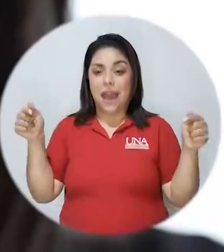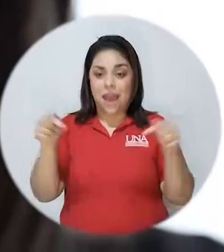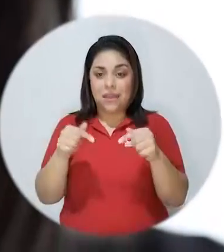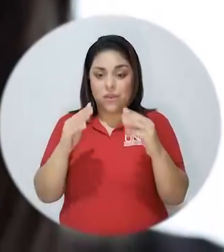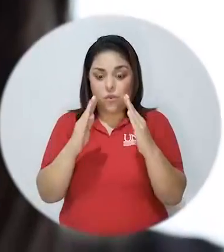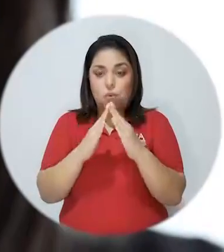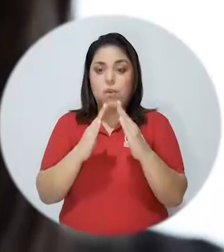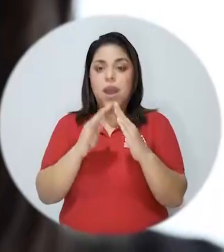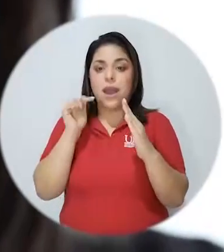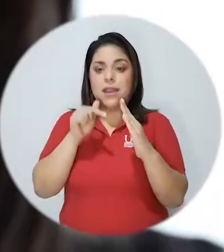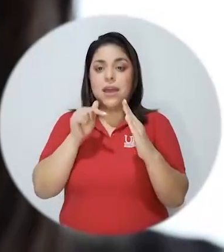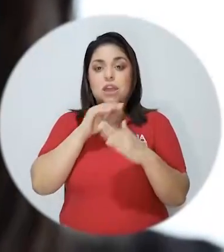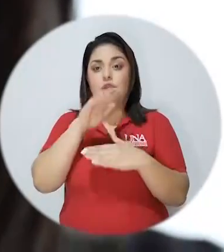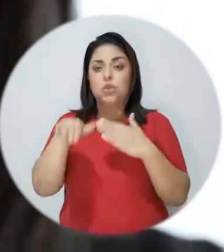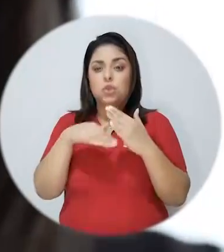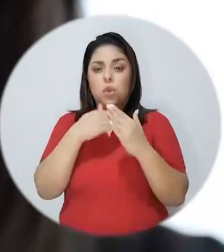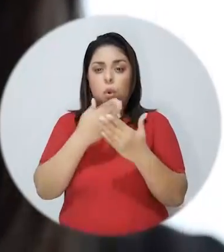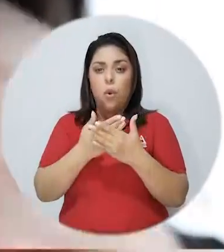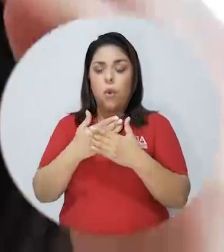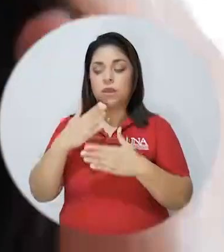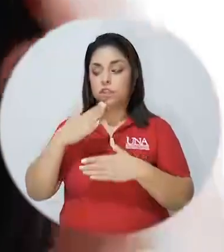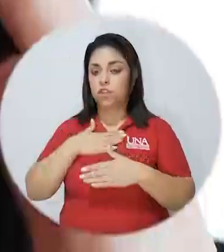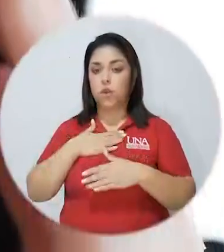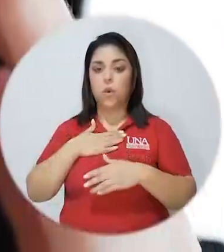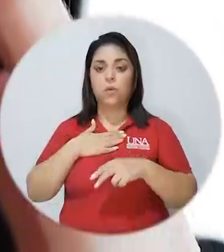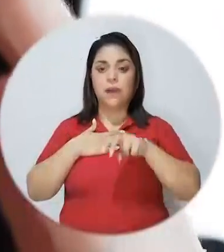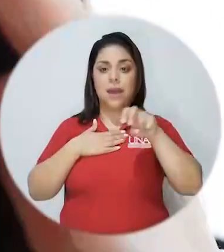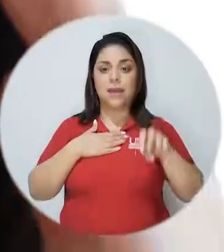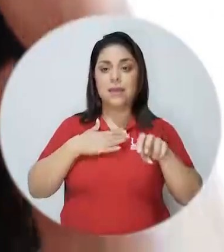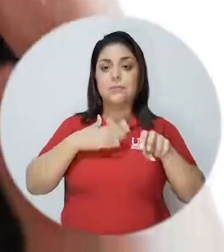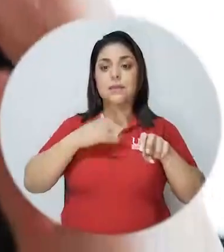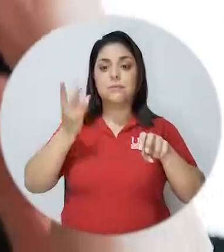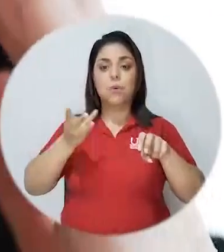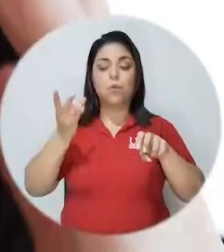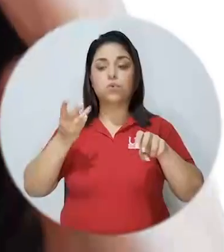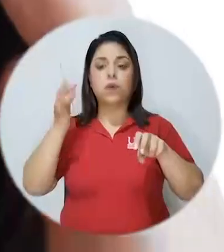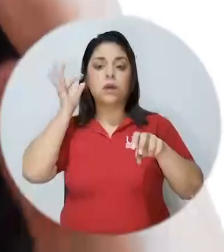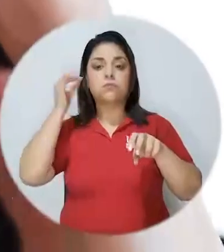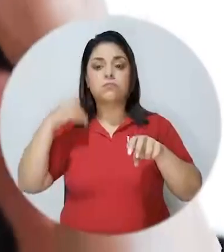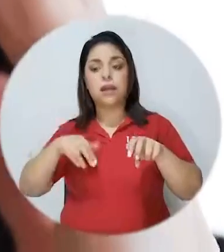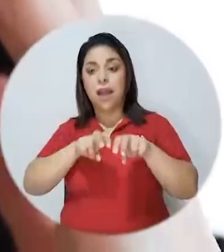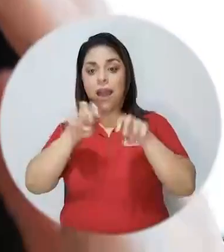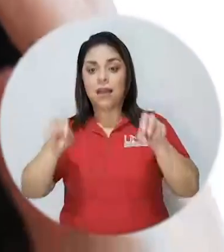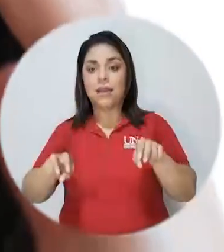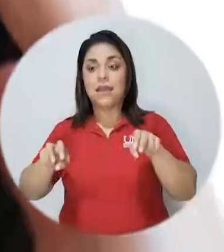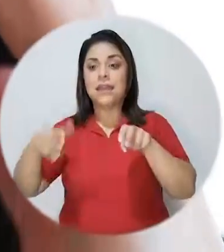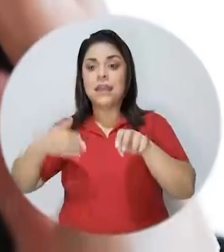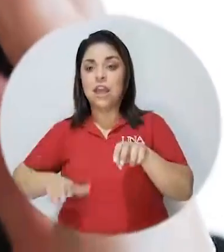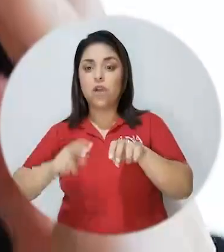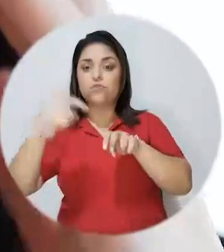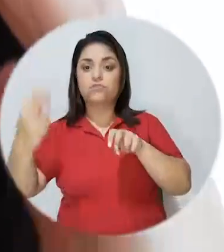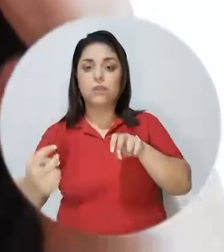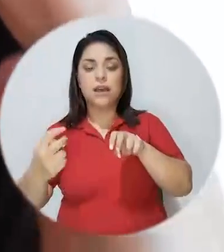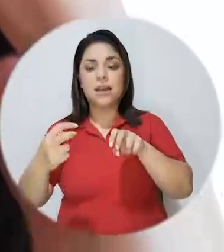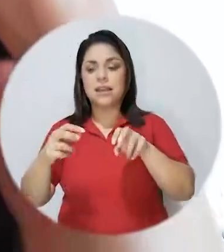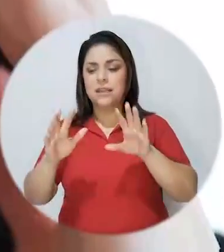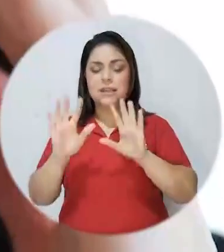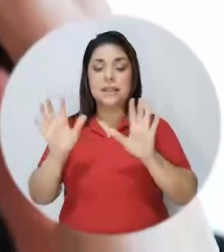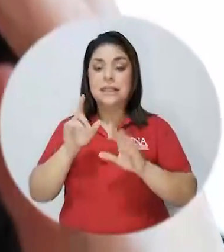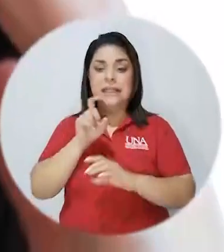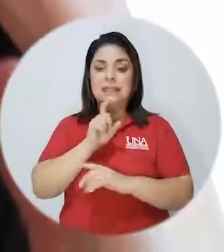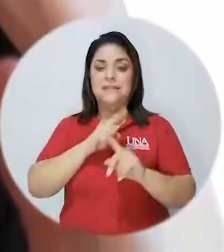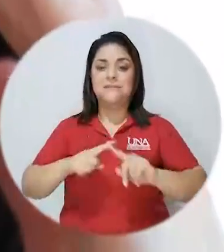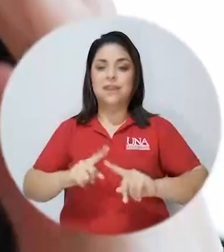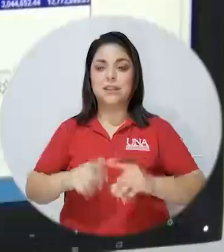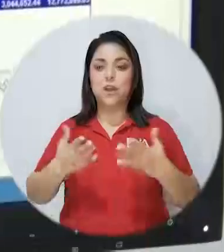hogar donde estaba ya desconectado, mi esposo acá, los que tenían hijos, sus hijos, y eso no es lo que